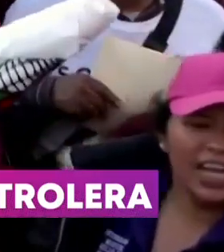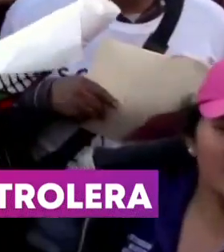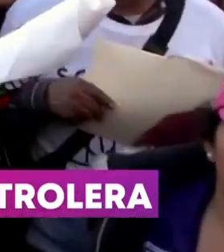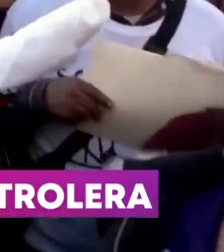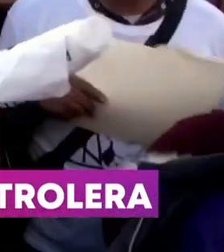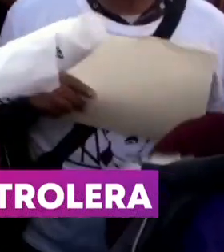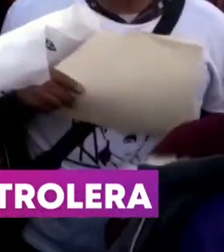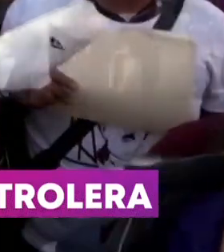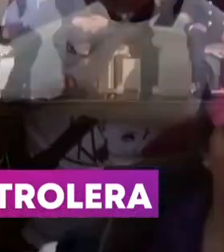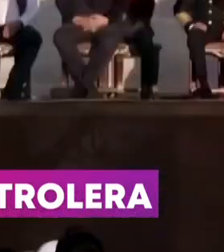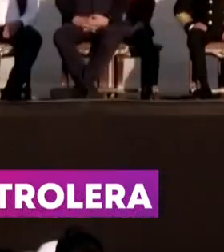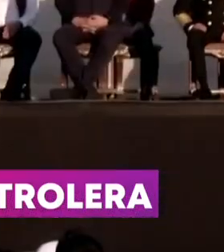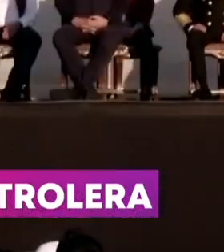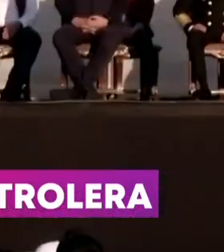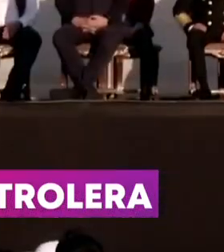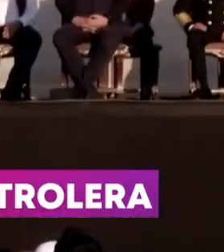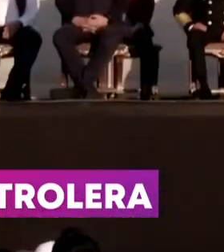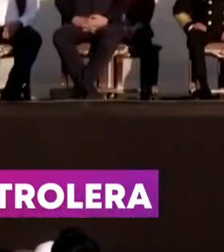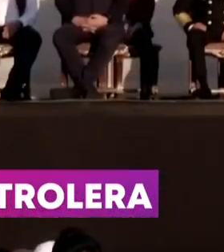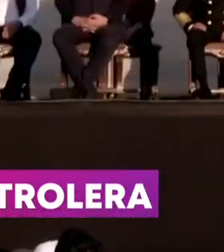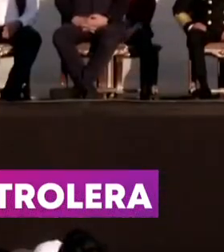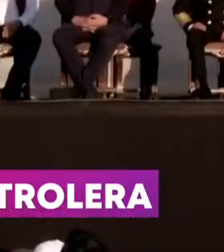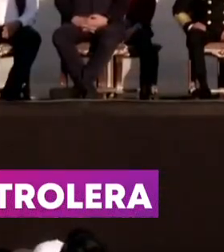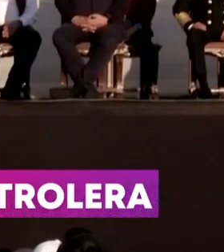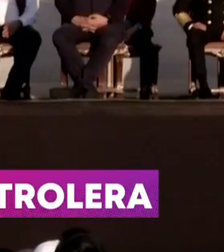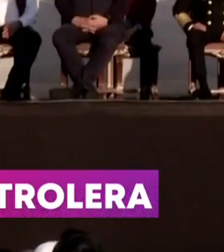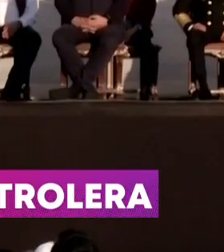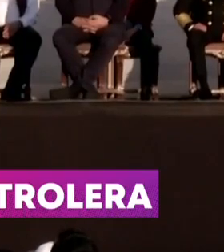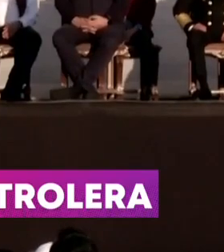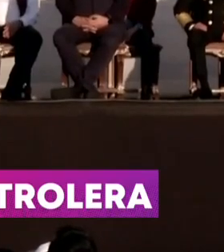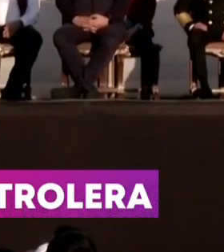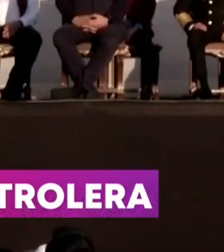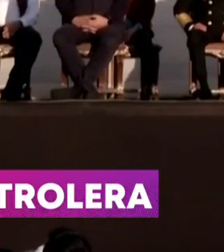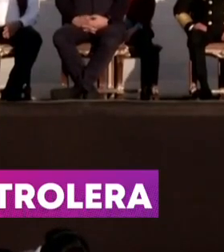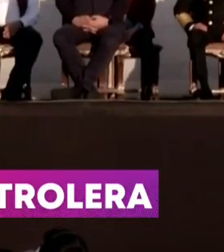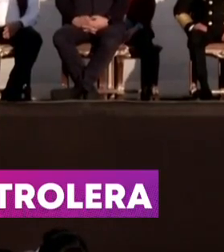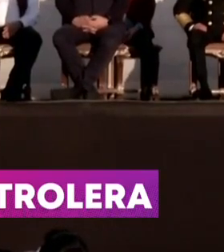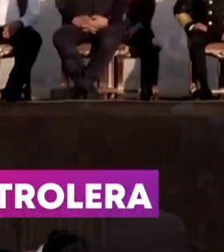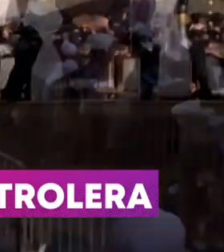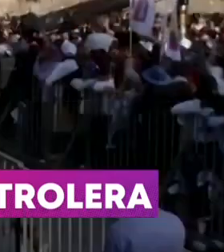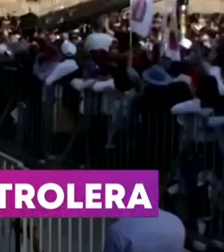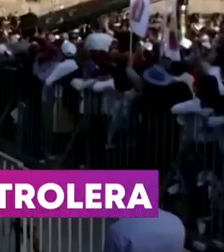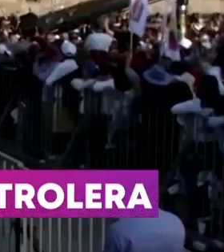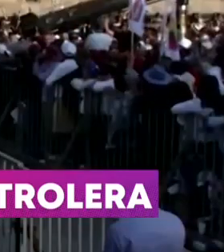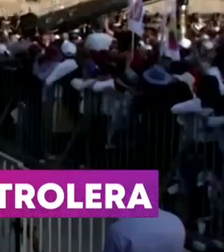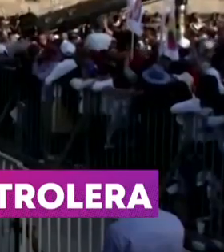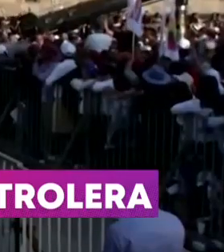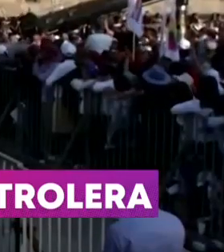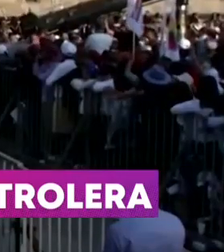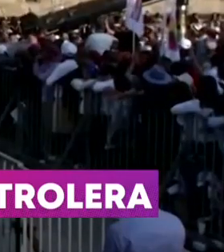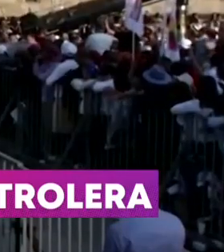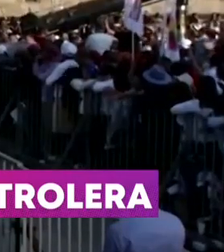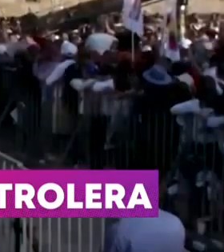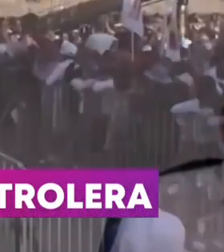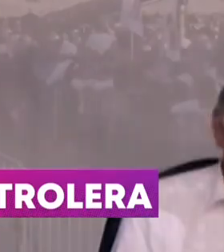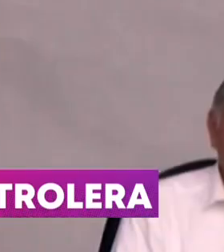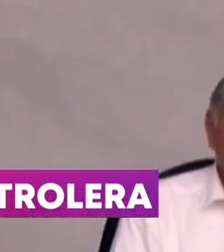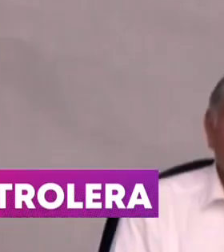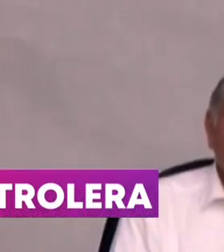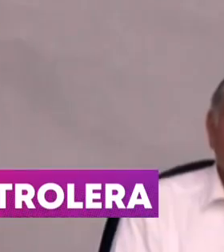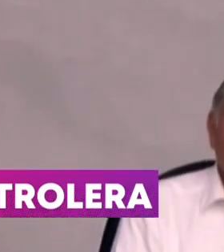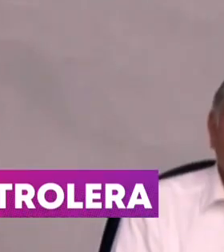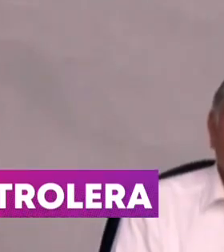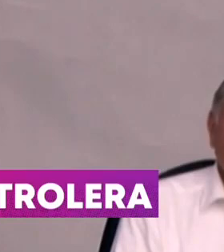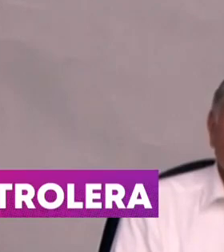con estos actos masivos donde asegura la gente acude sola, eso dice. Autoridades informaron que